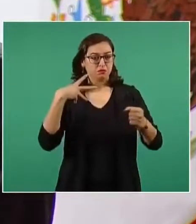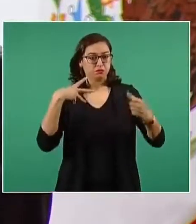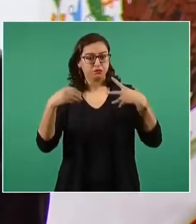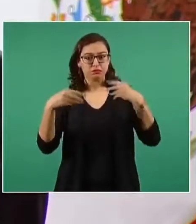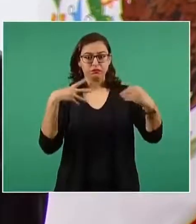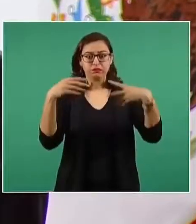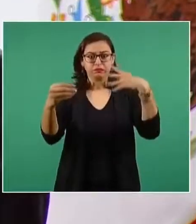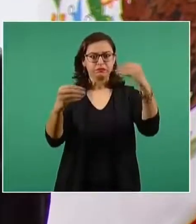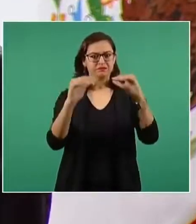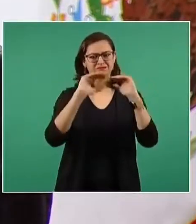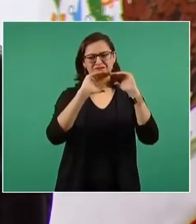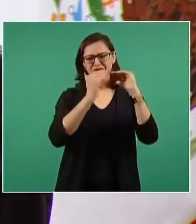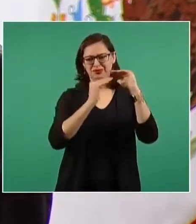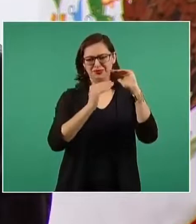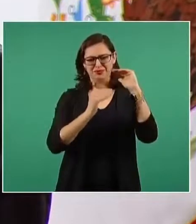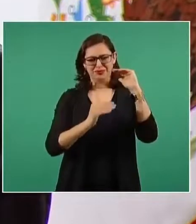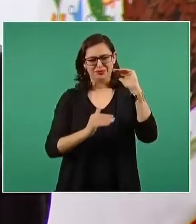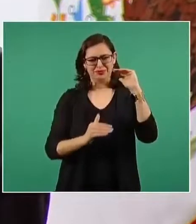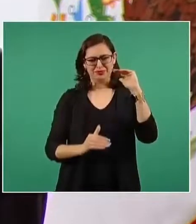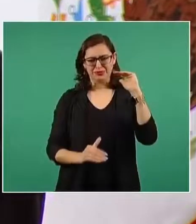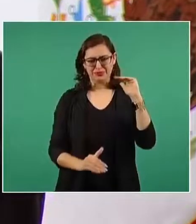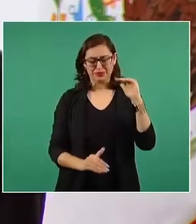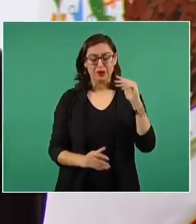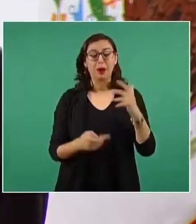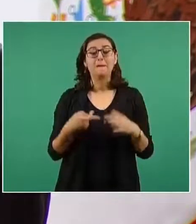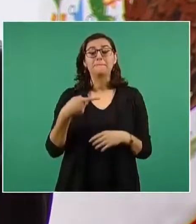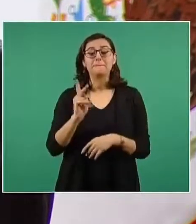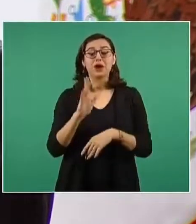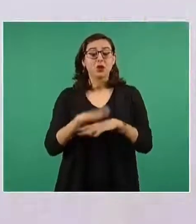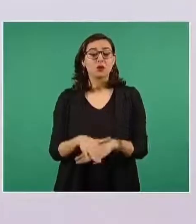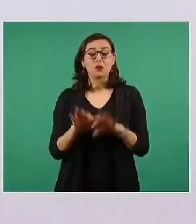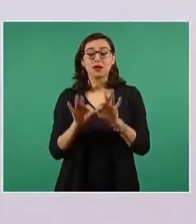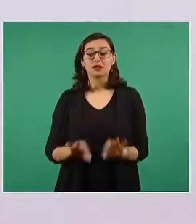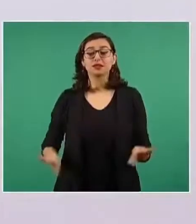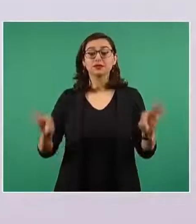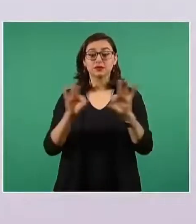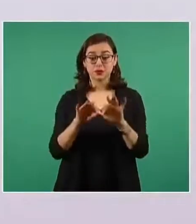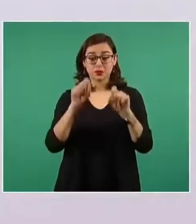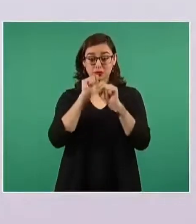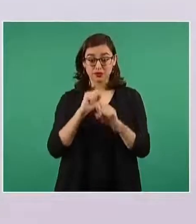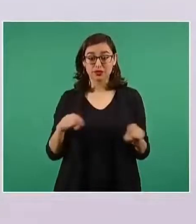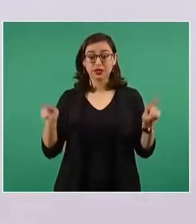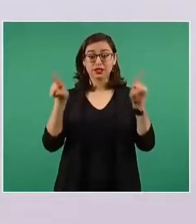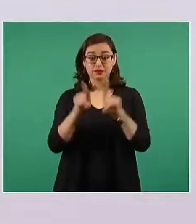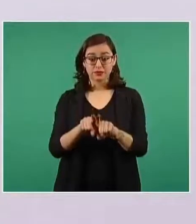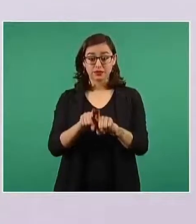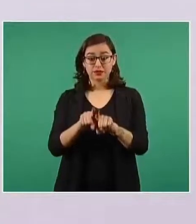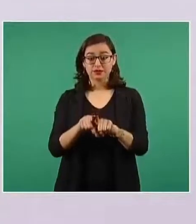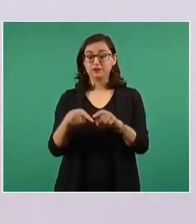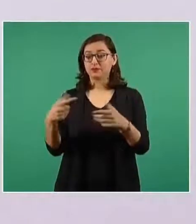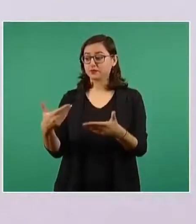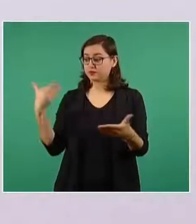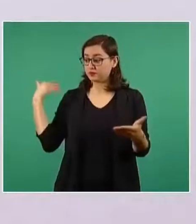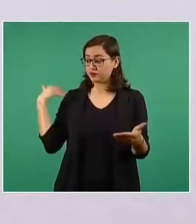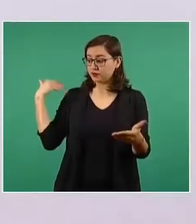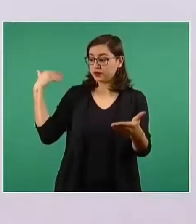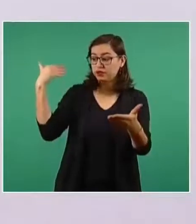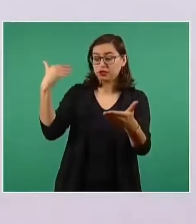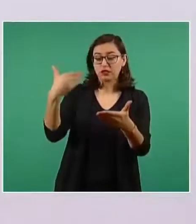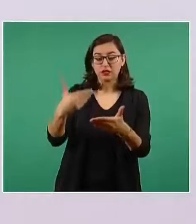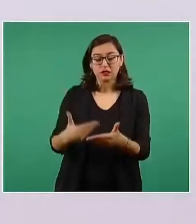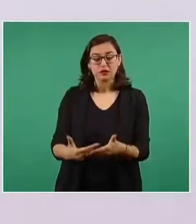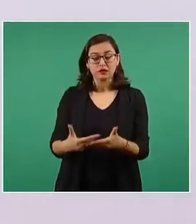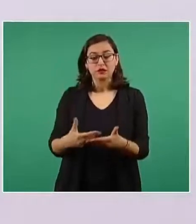señaló en ese entonces que en una conversación más o menos, bueno,